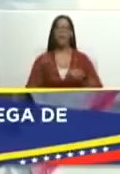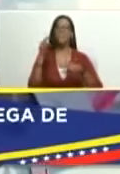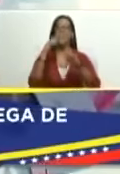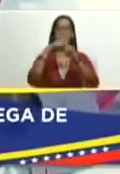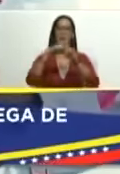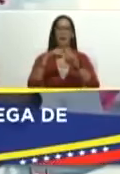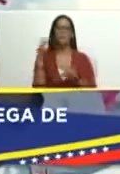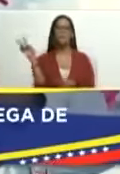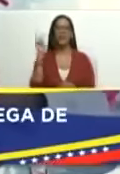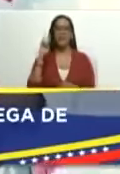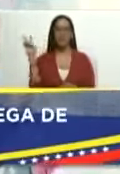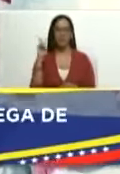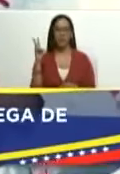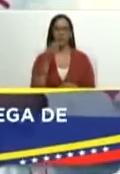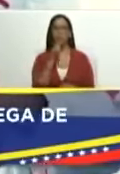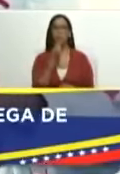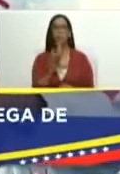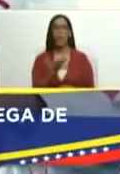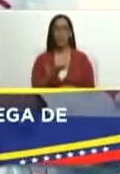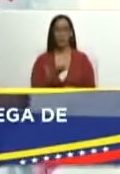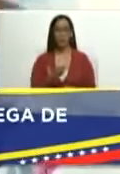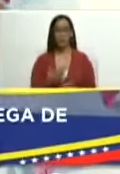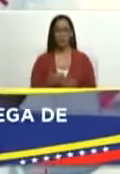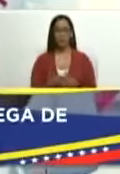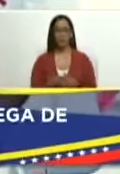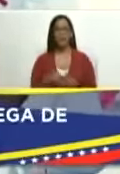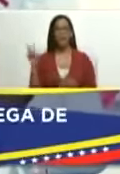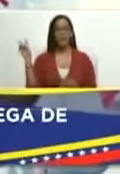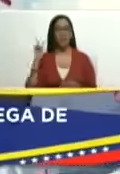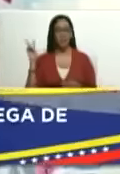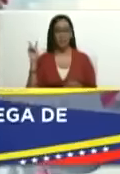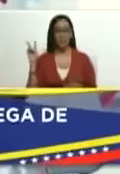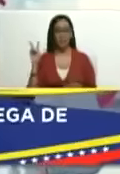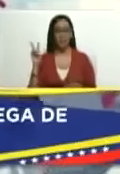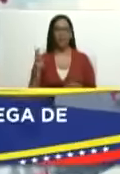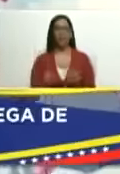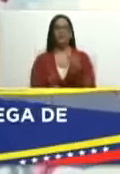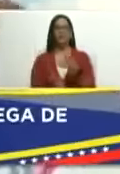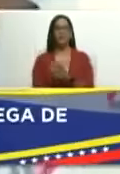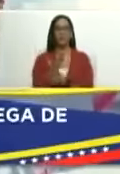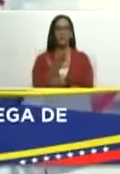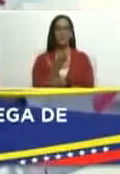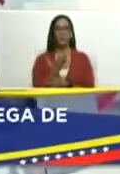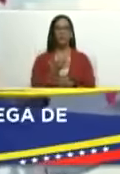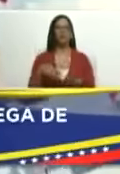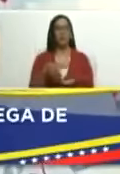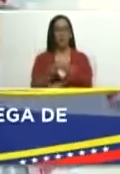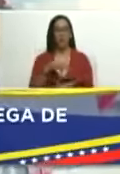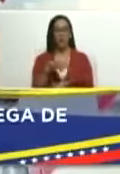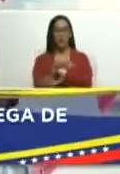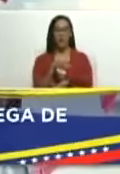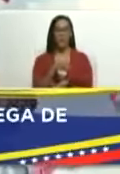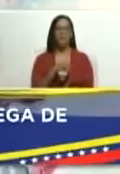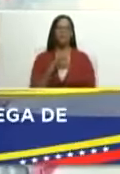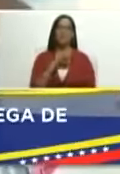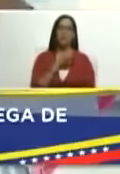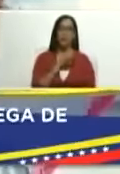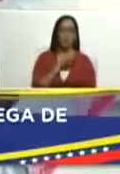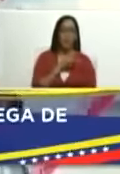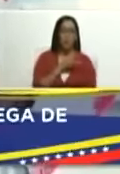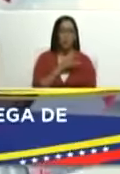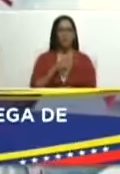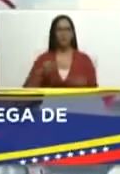venezolano, lo bueno de Venezuela surgió de las dificultades, de los dolores, de